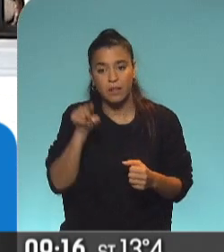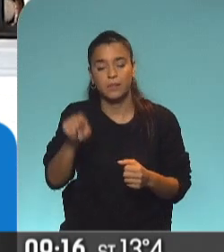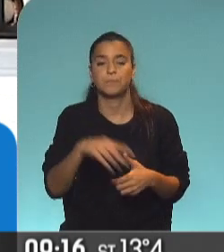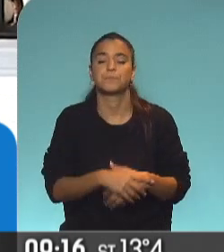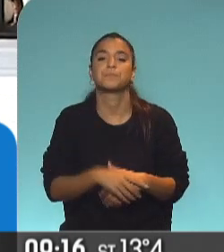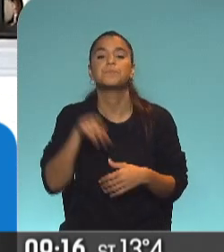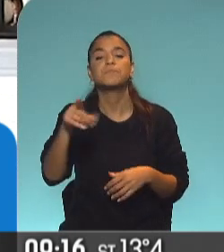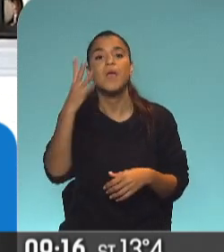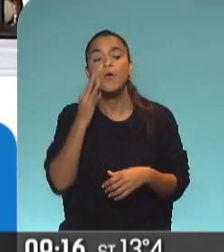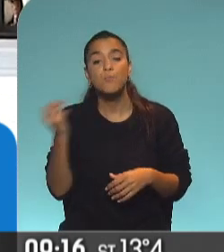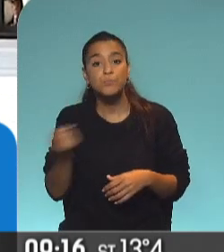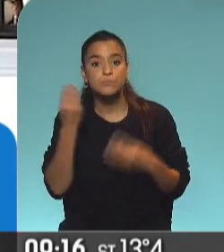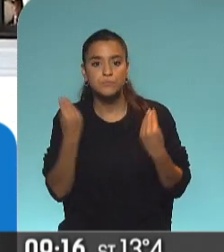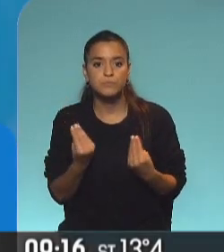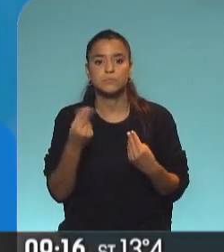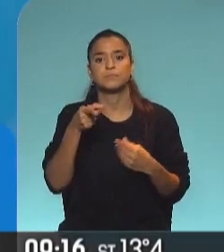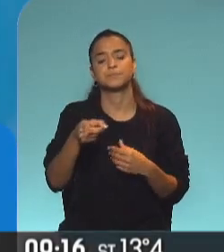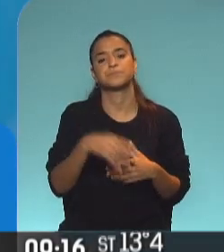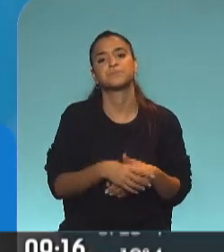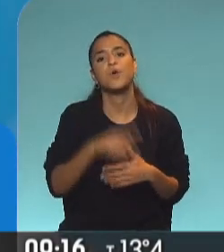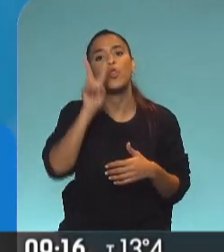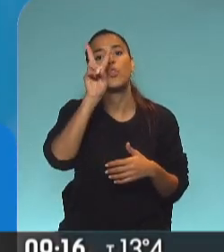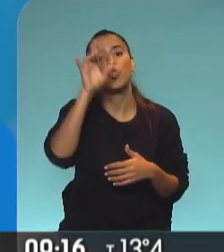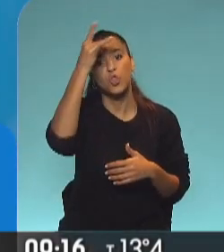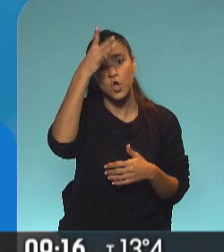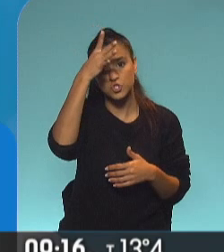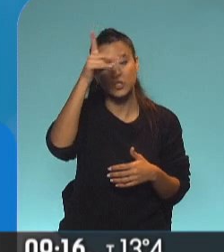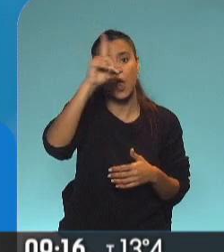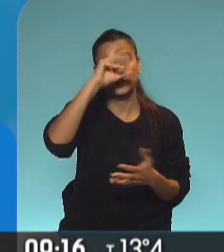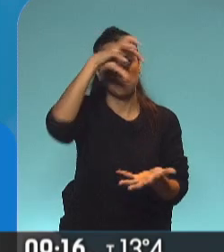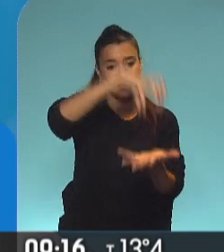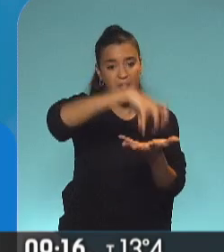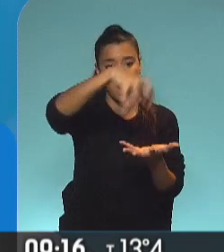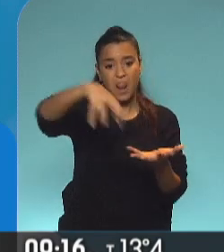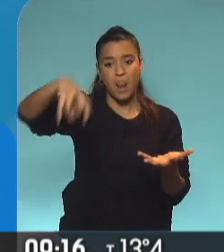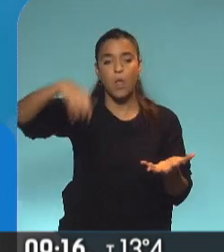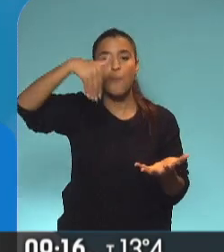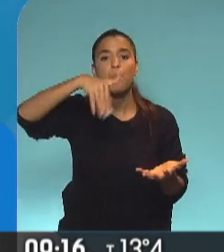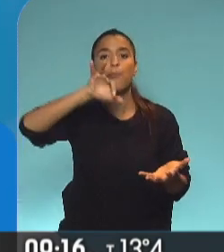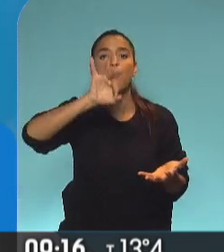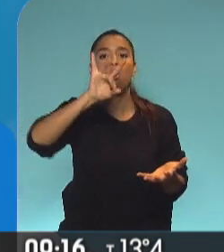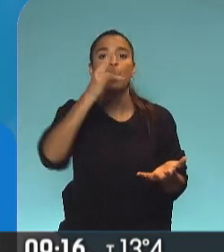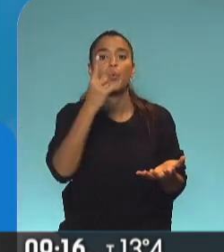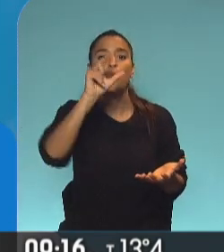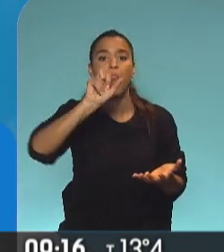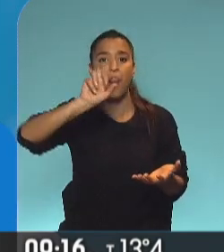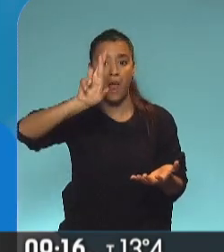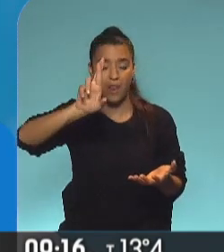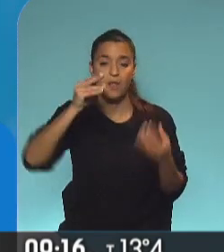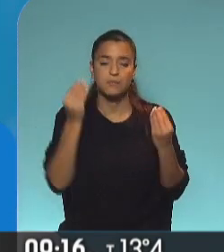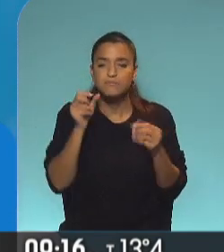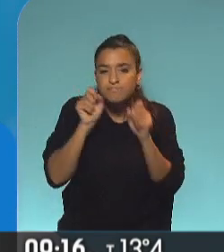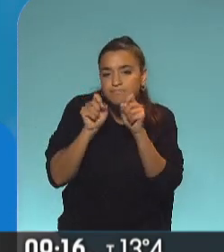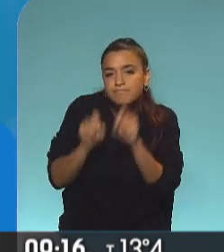estos componentes ha sido la construcción de 12 hospitales modulares. Estos hospitales modulares que tuvieron la